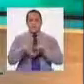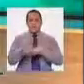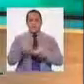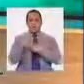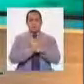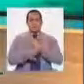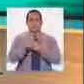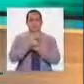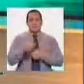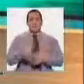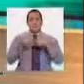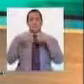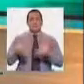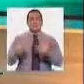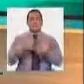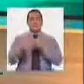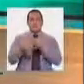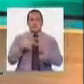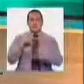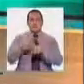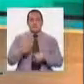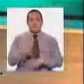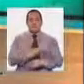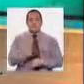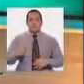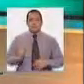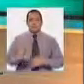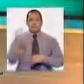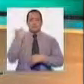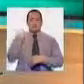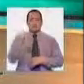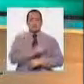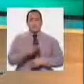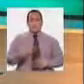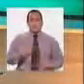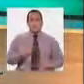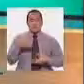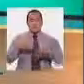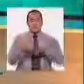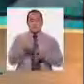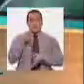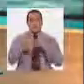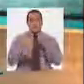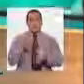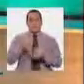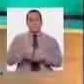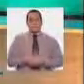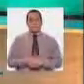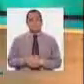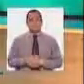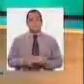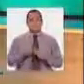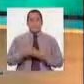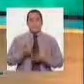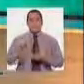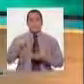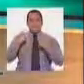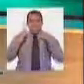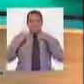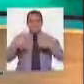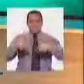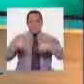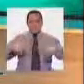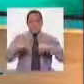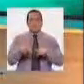defensa competente. Es lo que ha dicho César San Martín, en ese momento presidente del Poder Judicial. Fue chuponeado